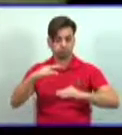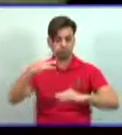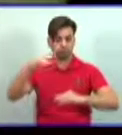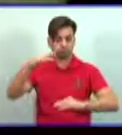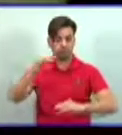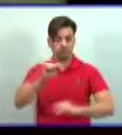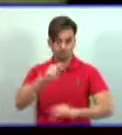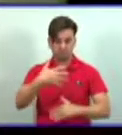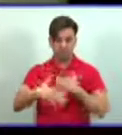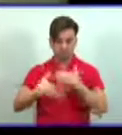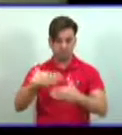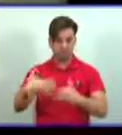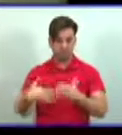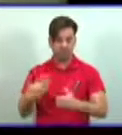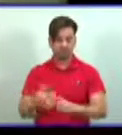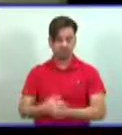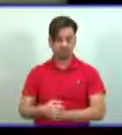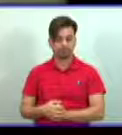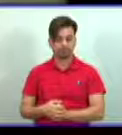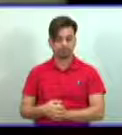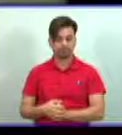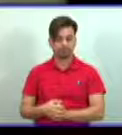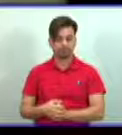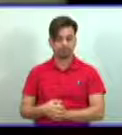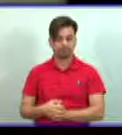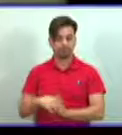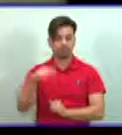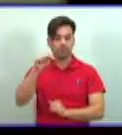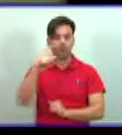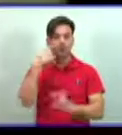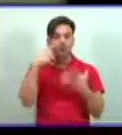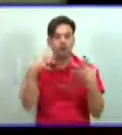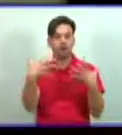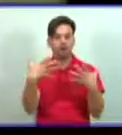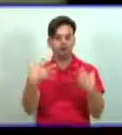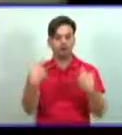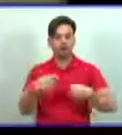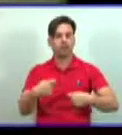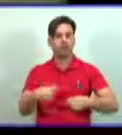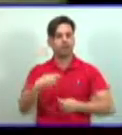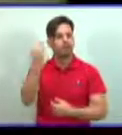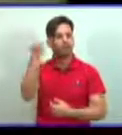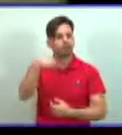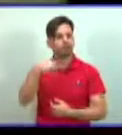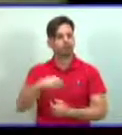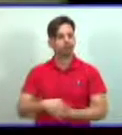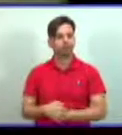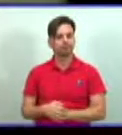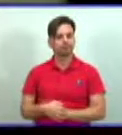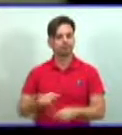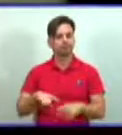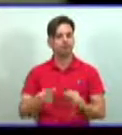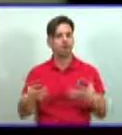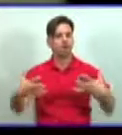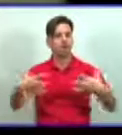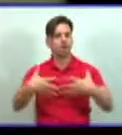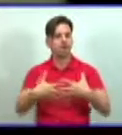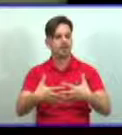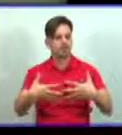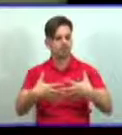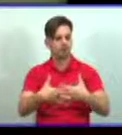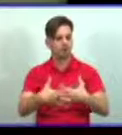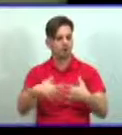entre otros. Por tanto, estos son elementos que hay que tener en cuenta por la estrecha relación que tiene todo en